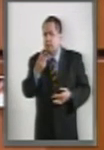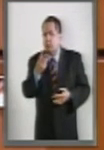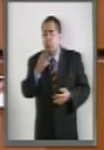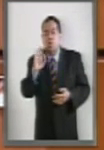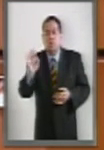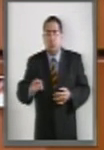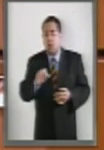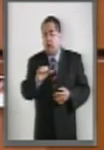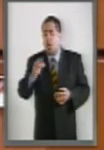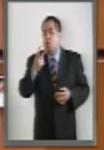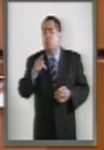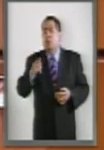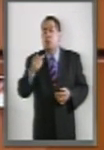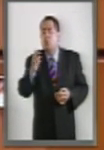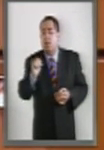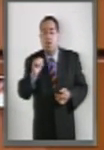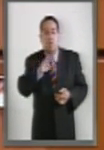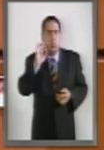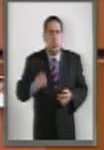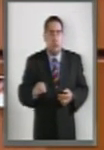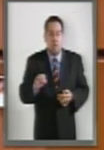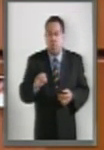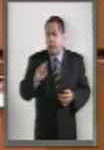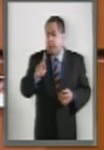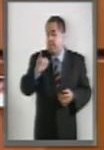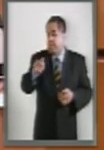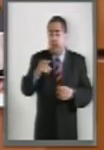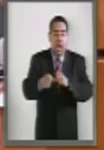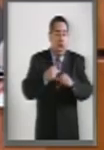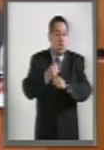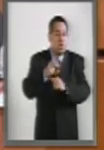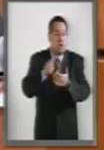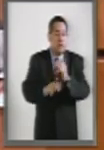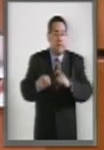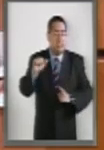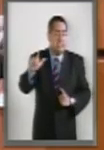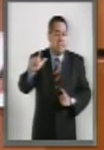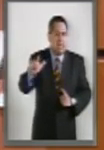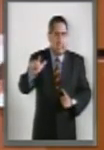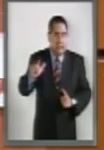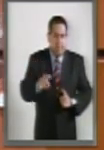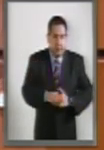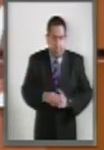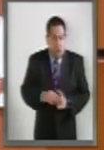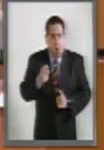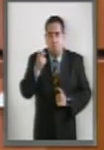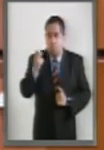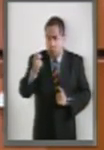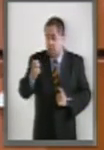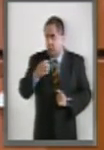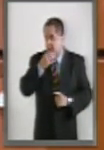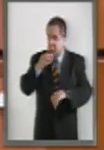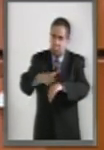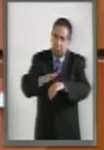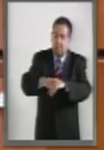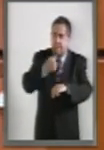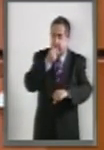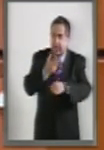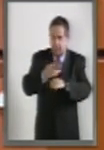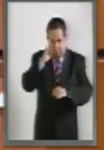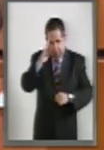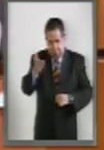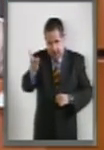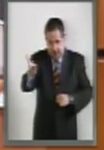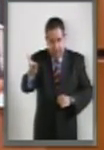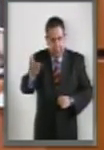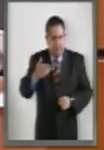a 2.9% del PIB para el 2017. Por eso, señor secretario, y por